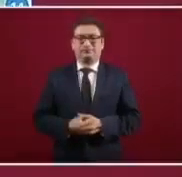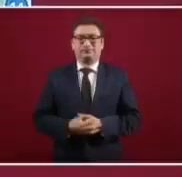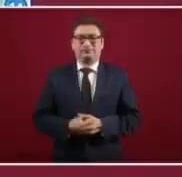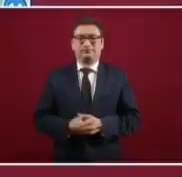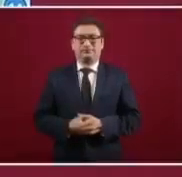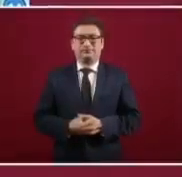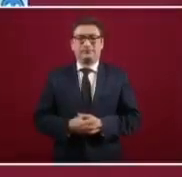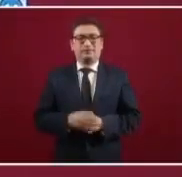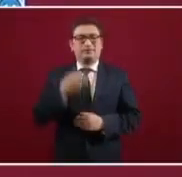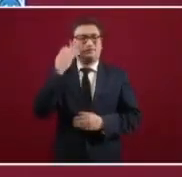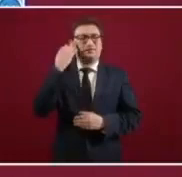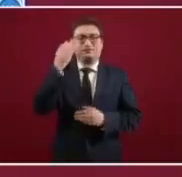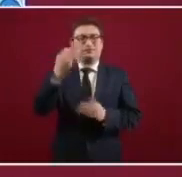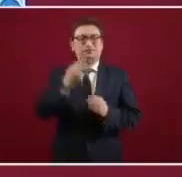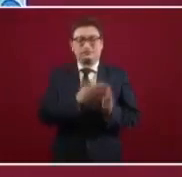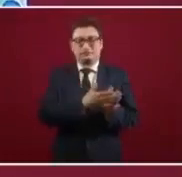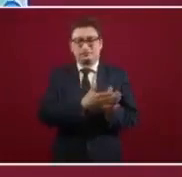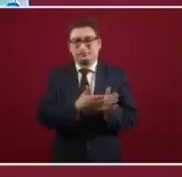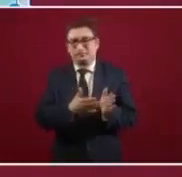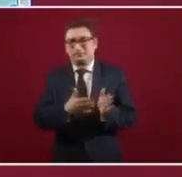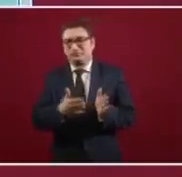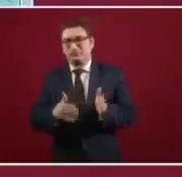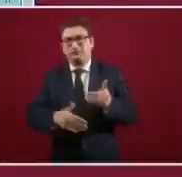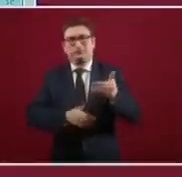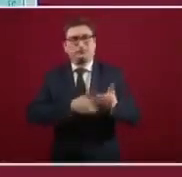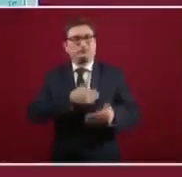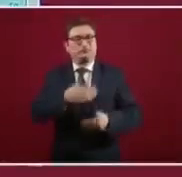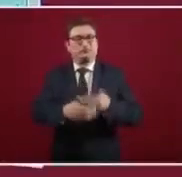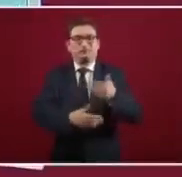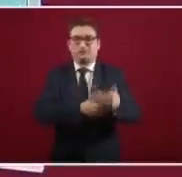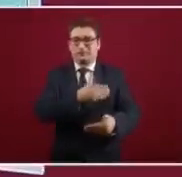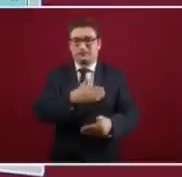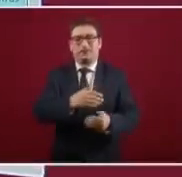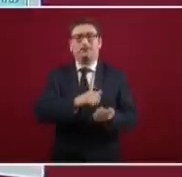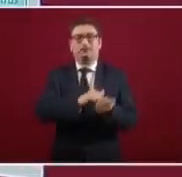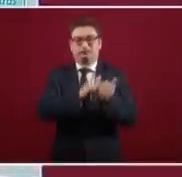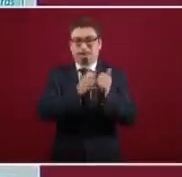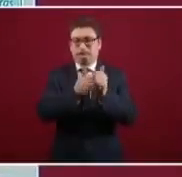es un proceso de transición y espero que